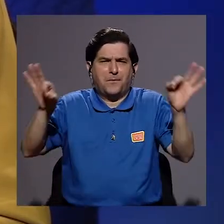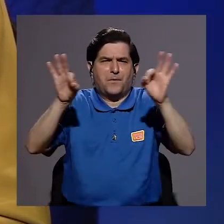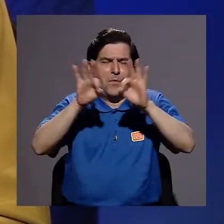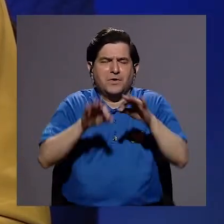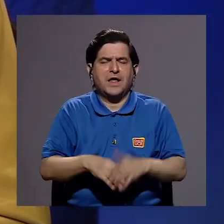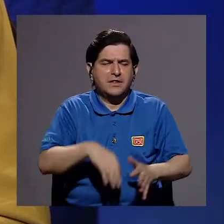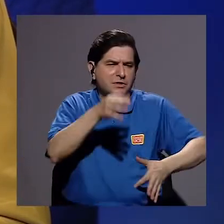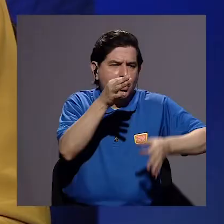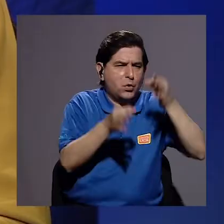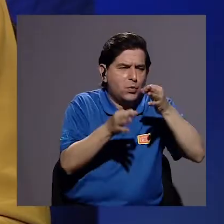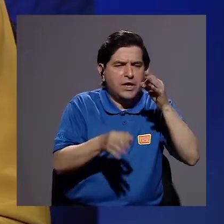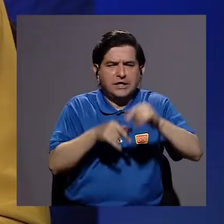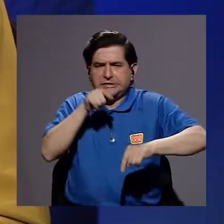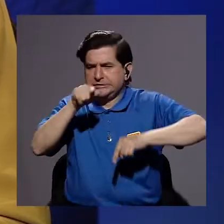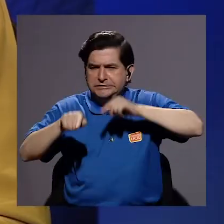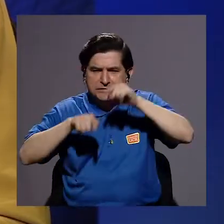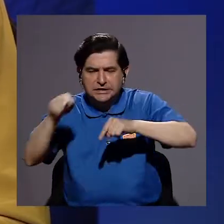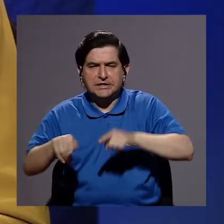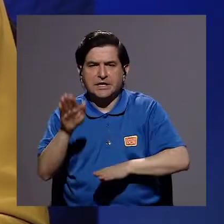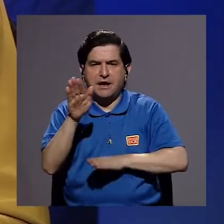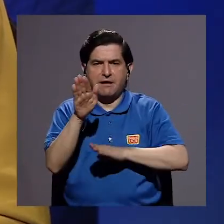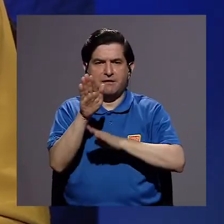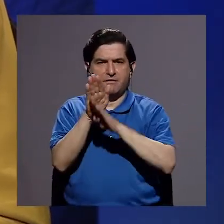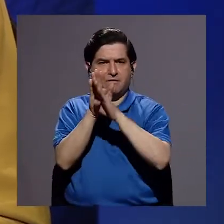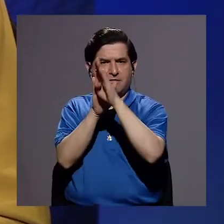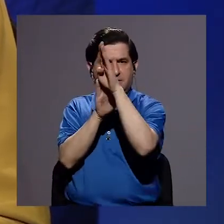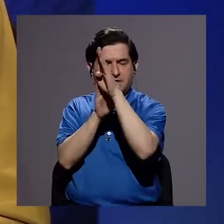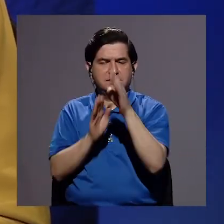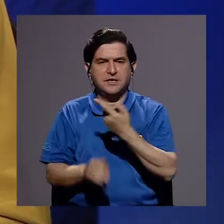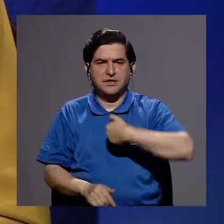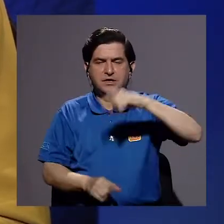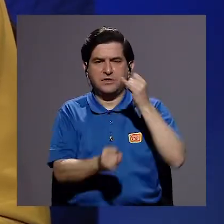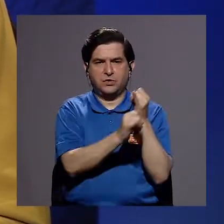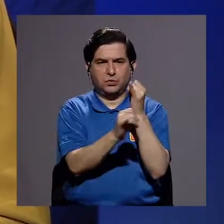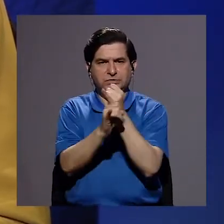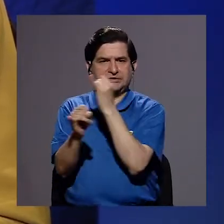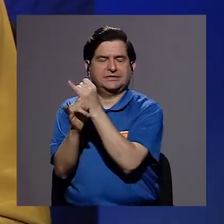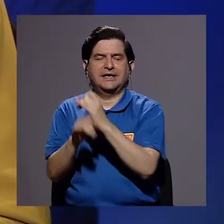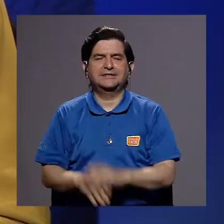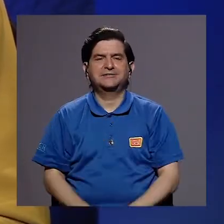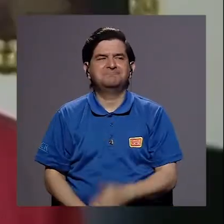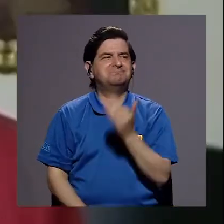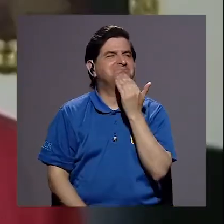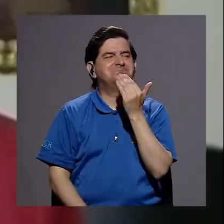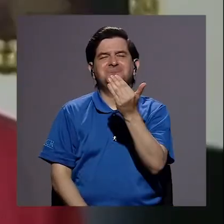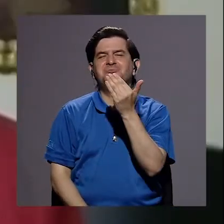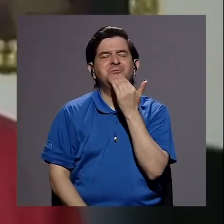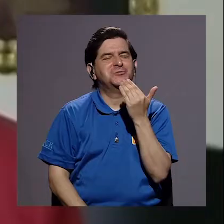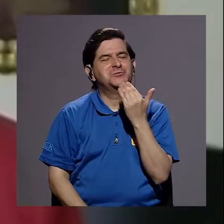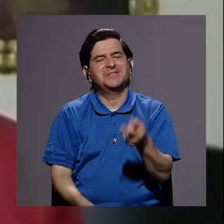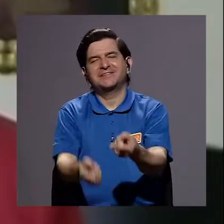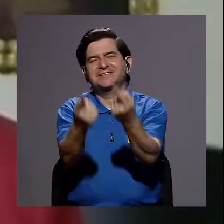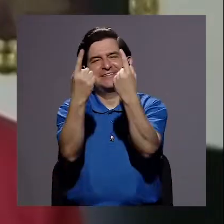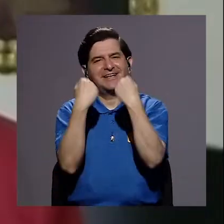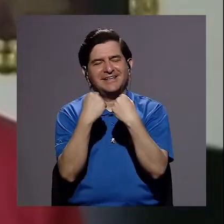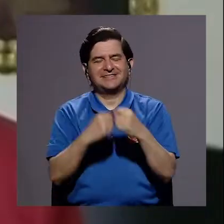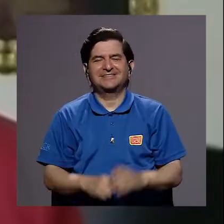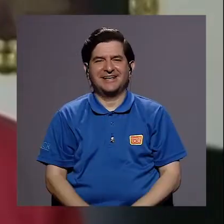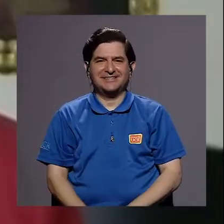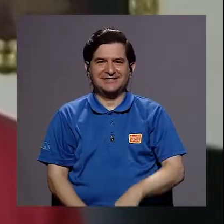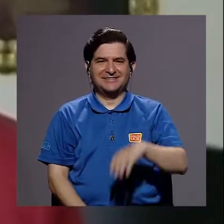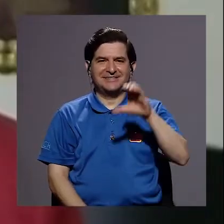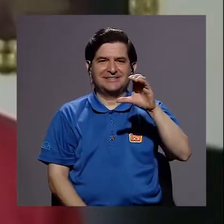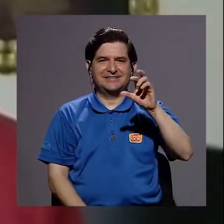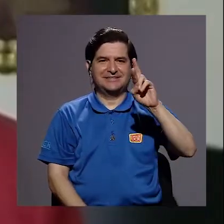aportes jurídicos, críticos al desarrollo de nuestras instituciones. Muchas gracias por estar con nosotros,